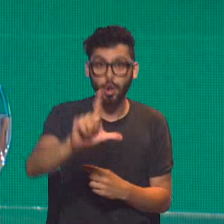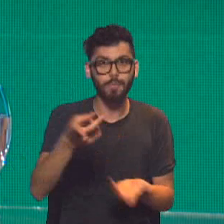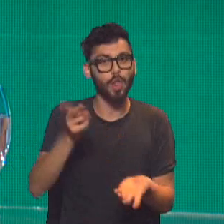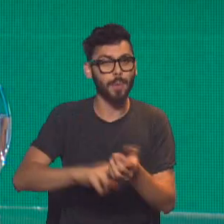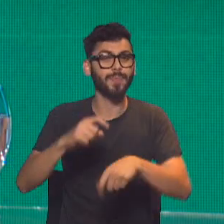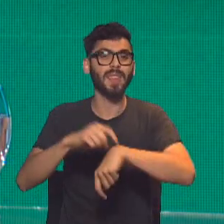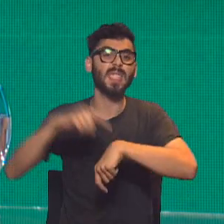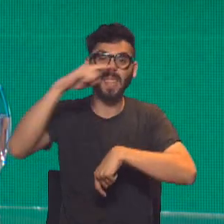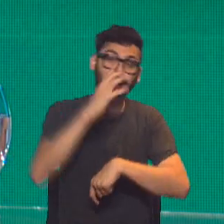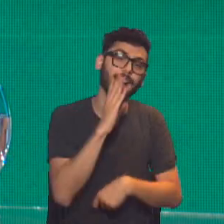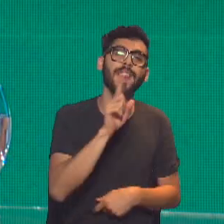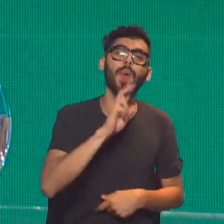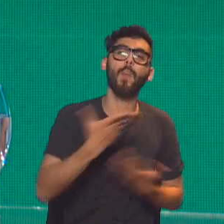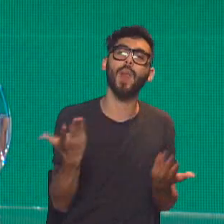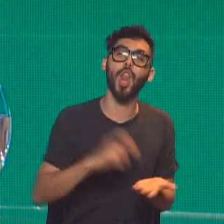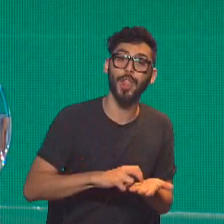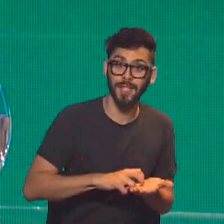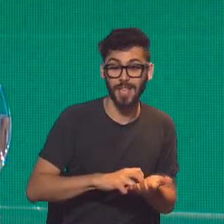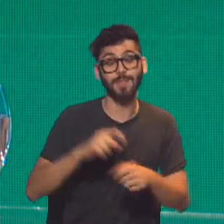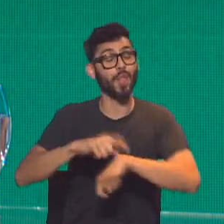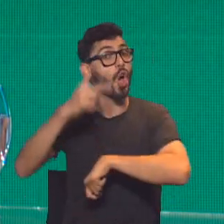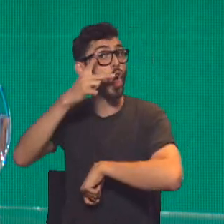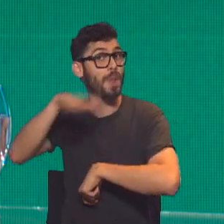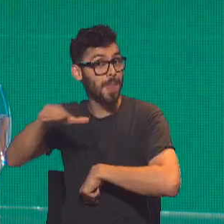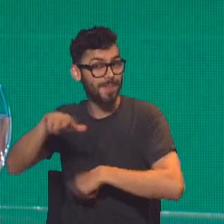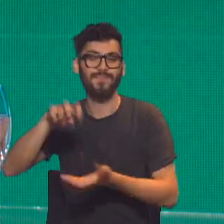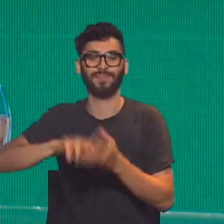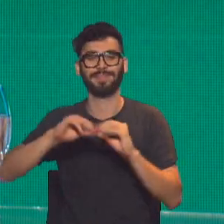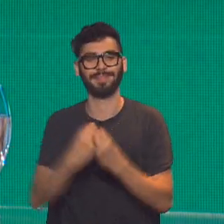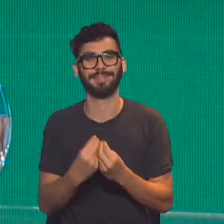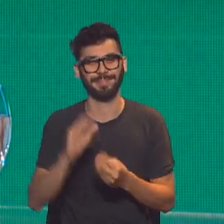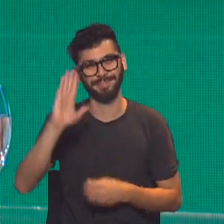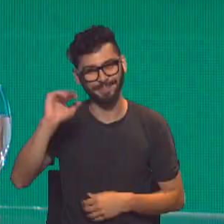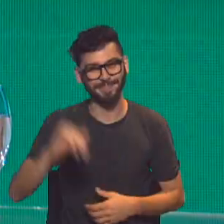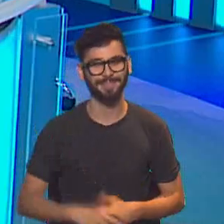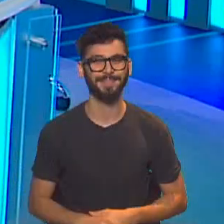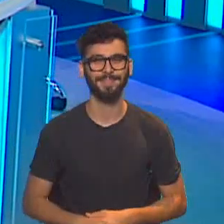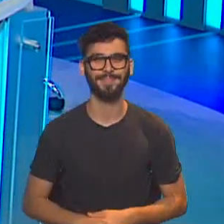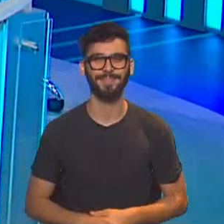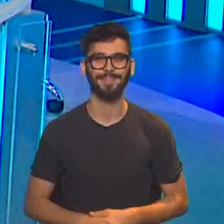a las 19 con Televisión Pública Noticias y a las 20:30 con este cierre de edición. Hasta entonces.